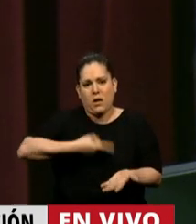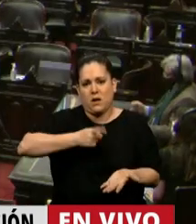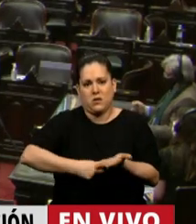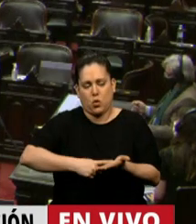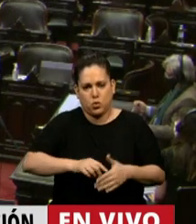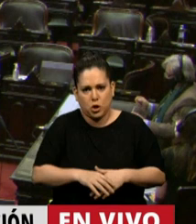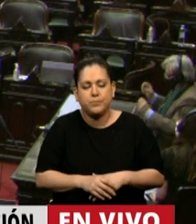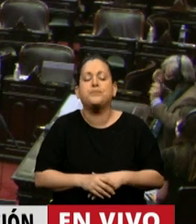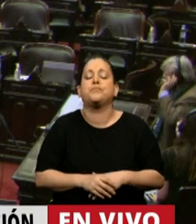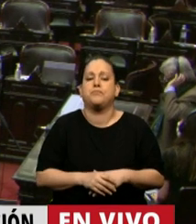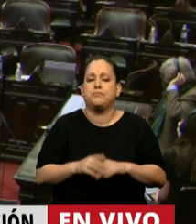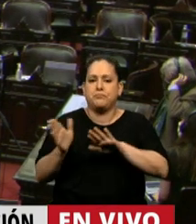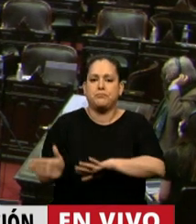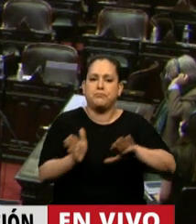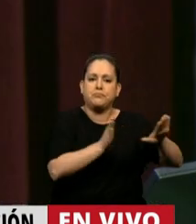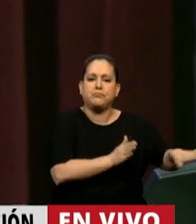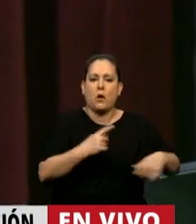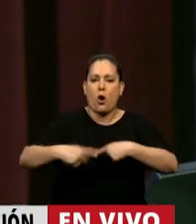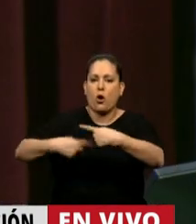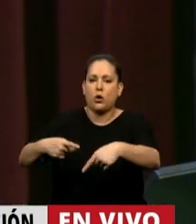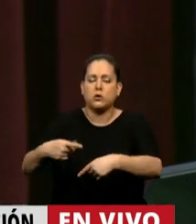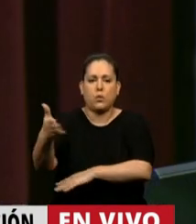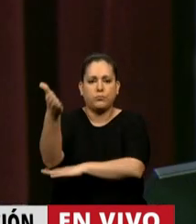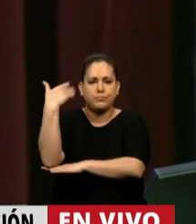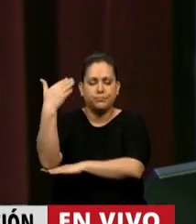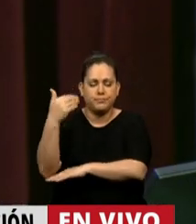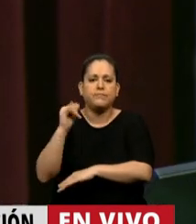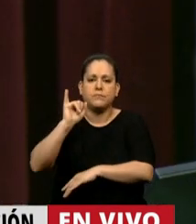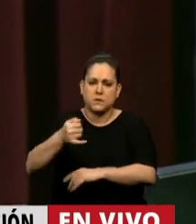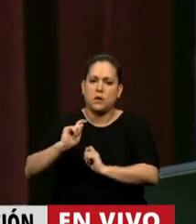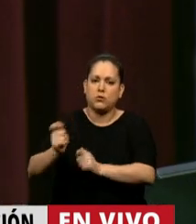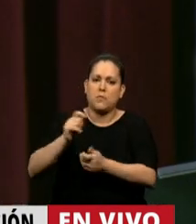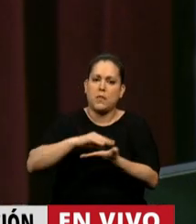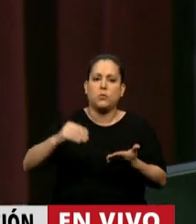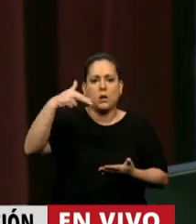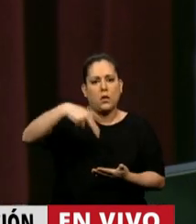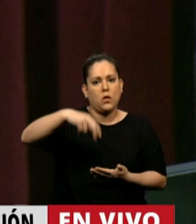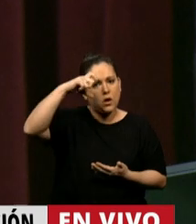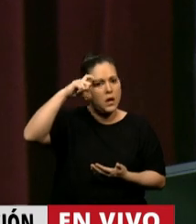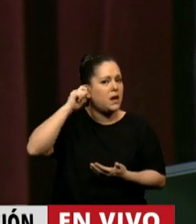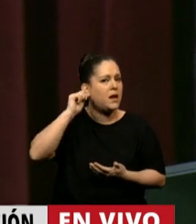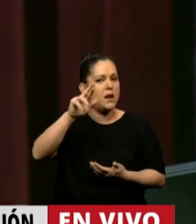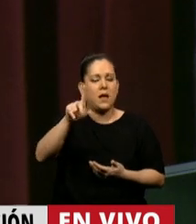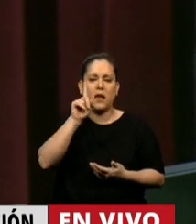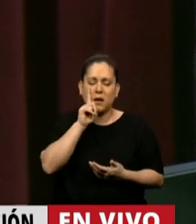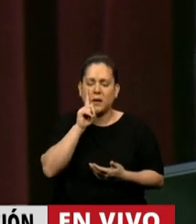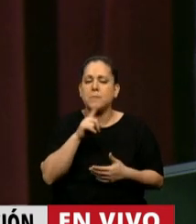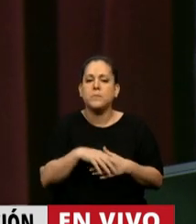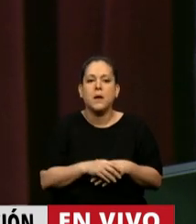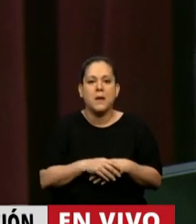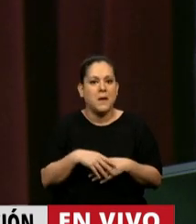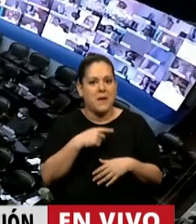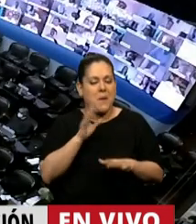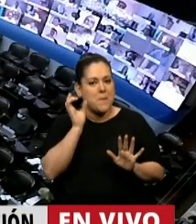para continuar con el debate tiene la palabra sí diputado negri no perdón no no es con el